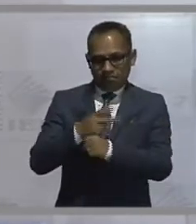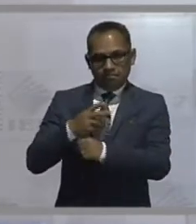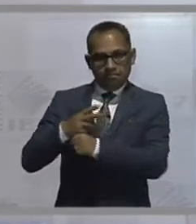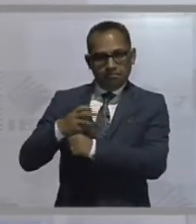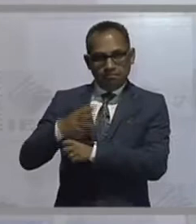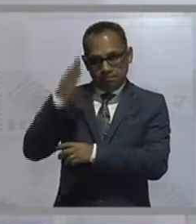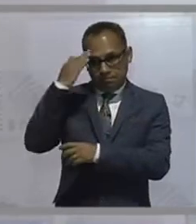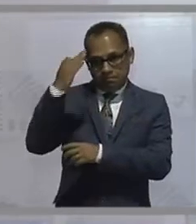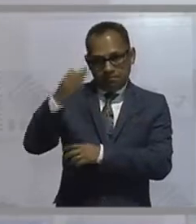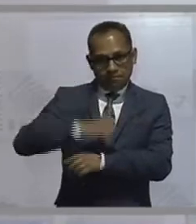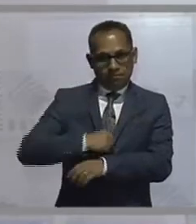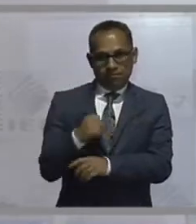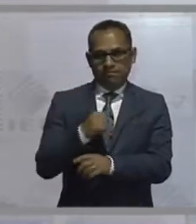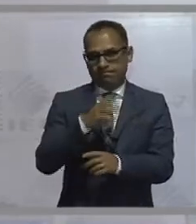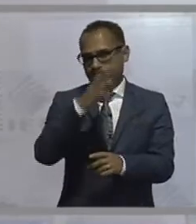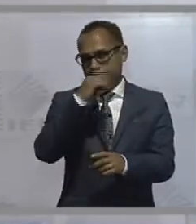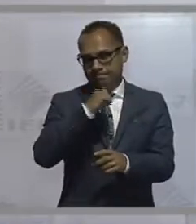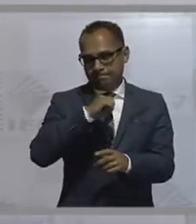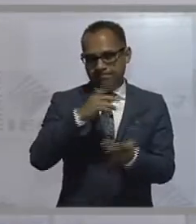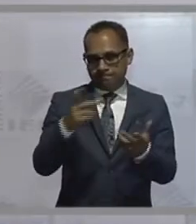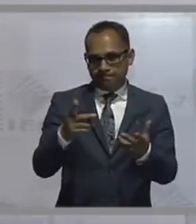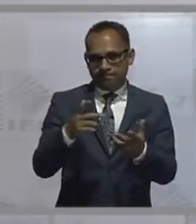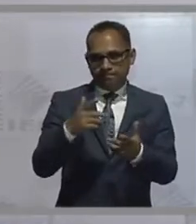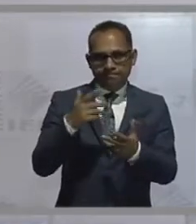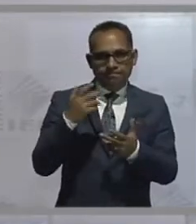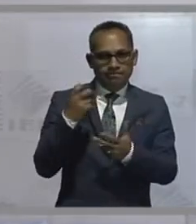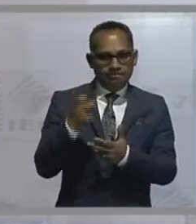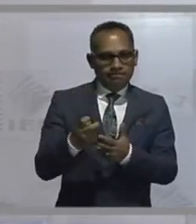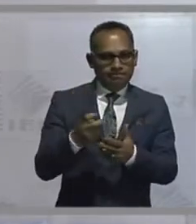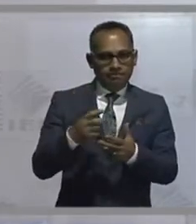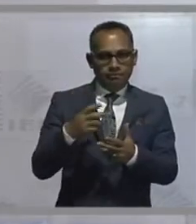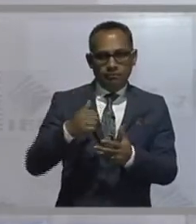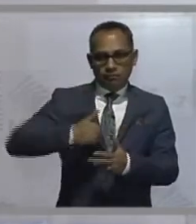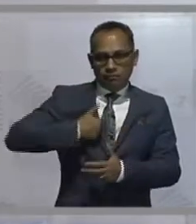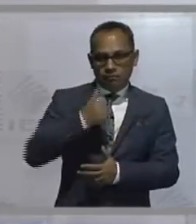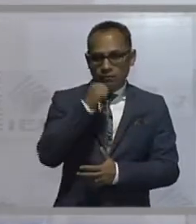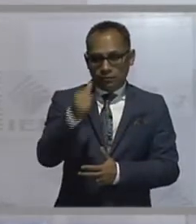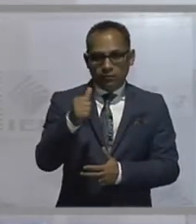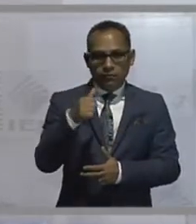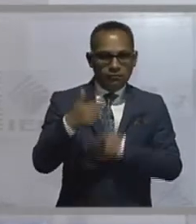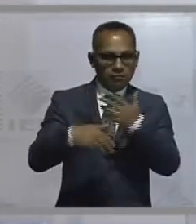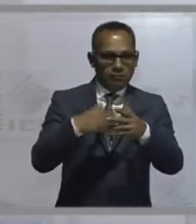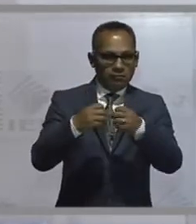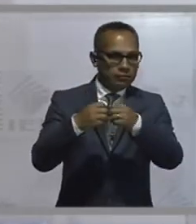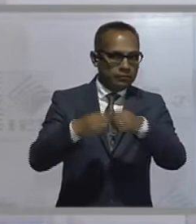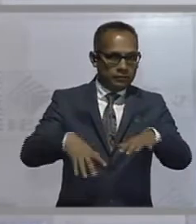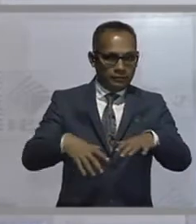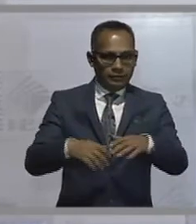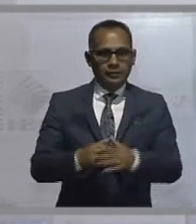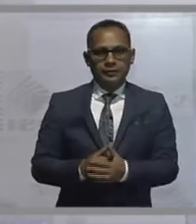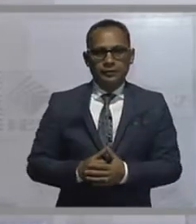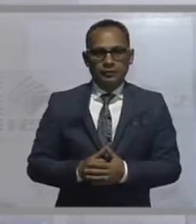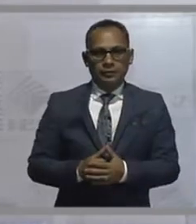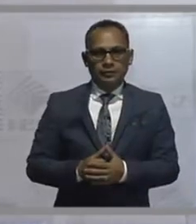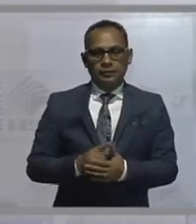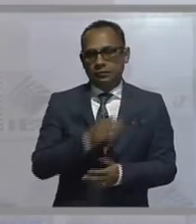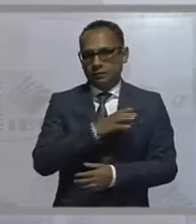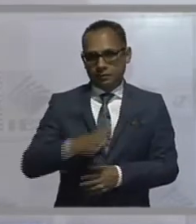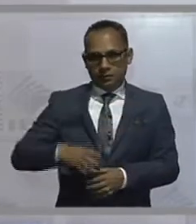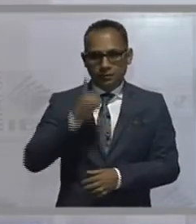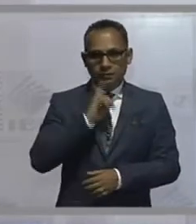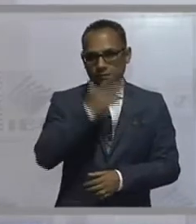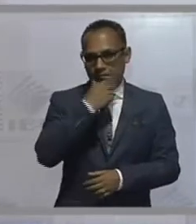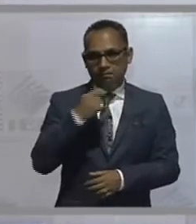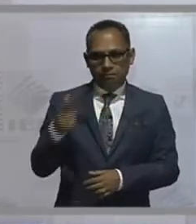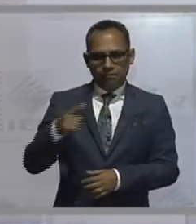por lo tanto el tiempo no ha aprovechado será considerado como perdido y los candidatos tendrán a la vista un